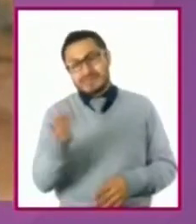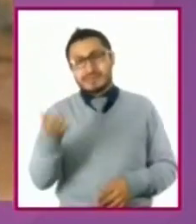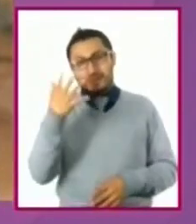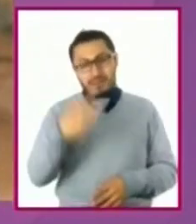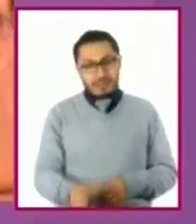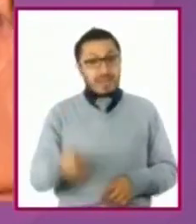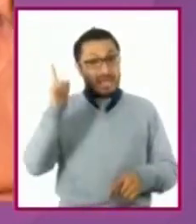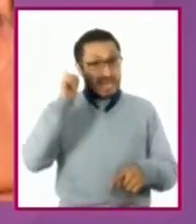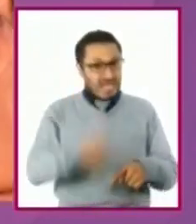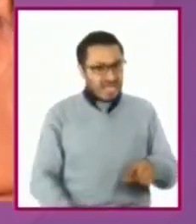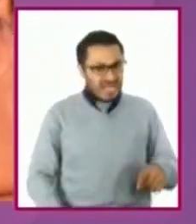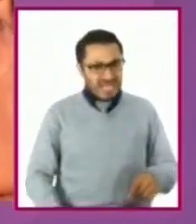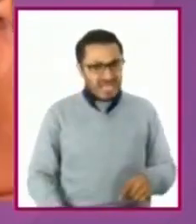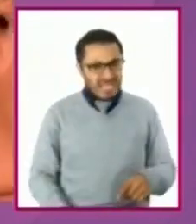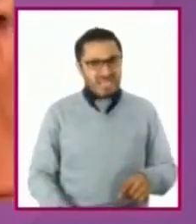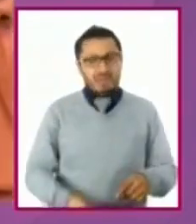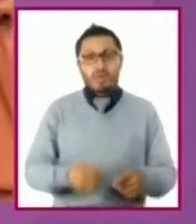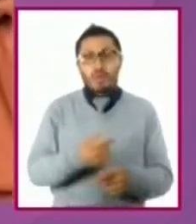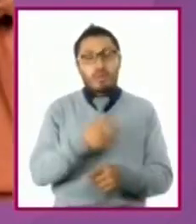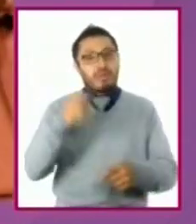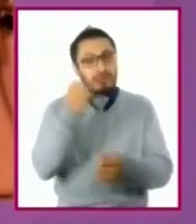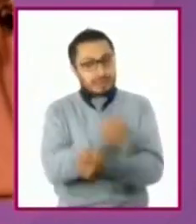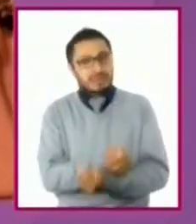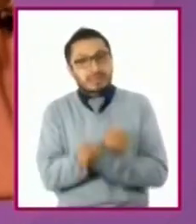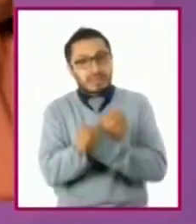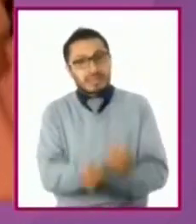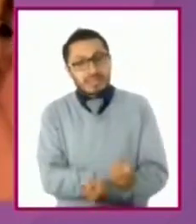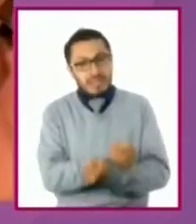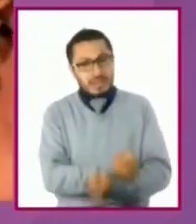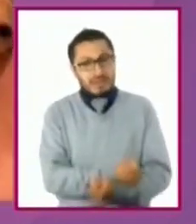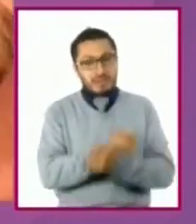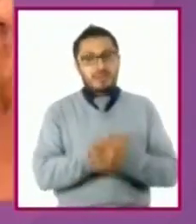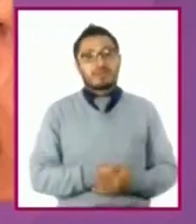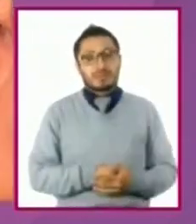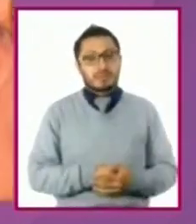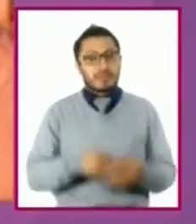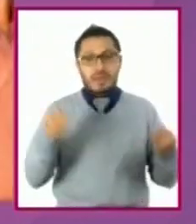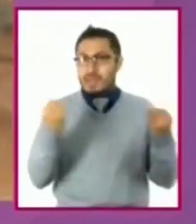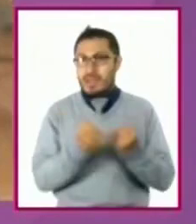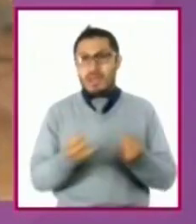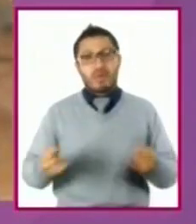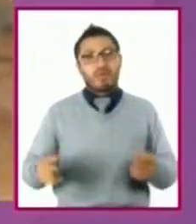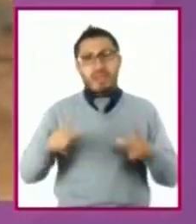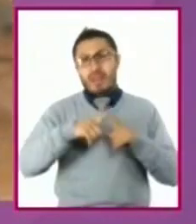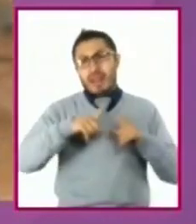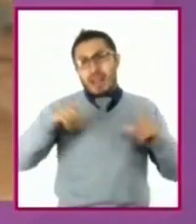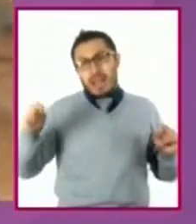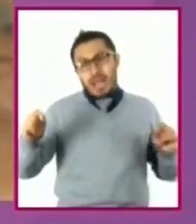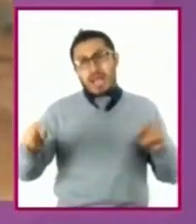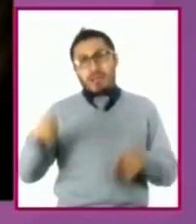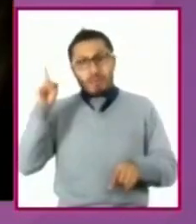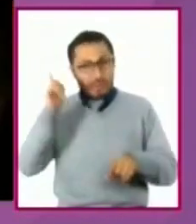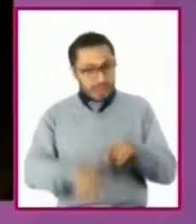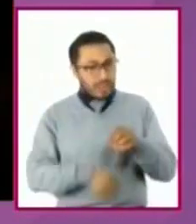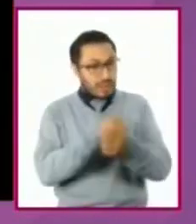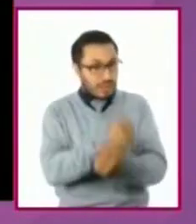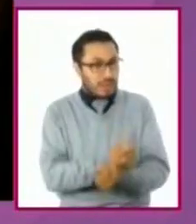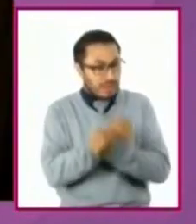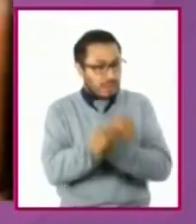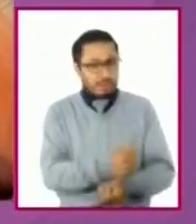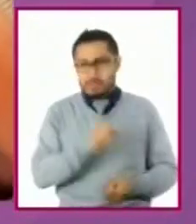para los esclavos. Y en ese mismo periodo, Islandia, Suecia y Japón prohibieron la esclavitud. Aquí hay otro dato importante.